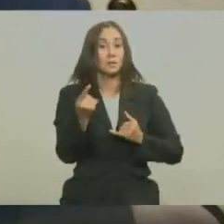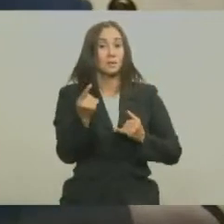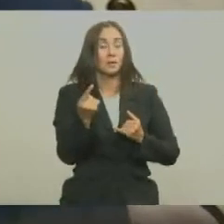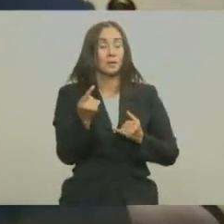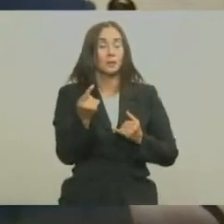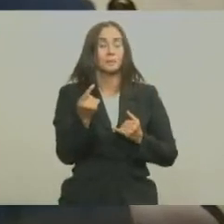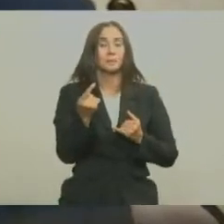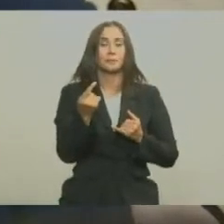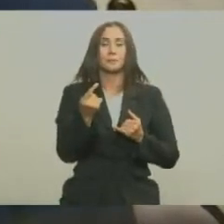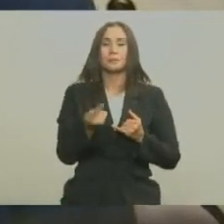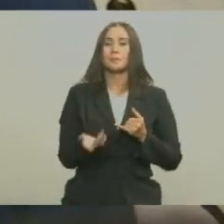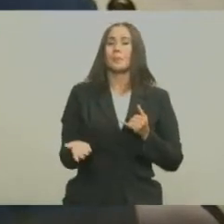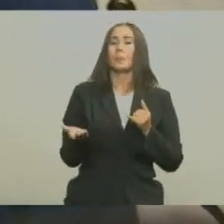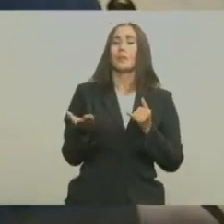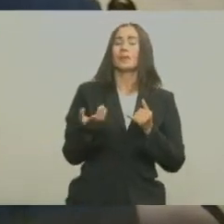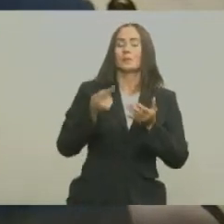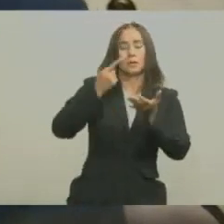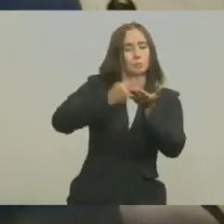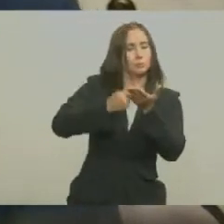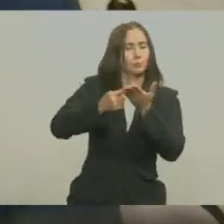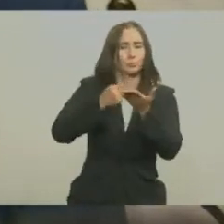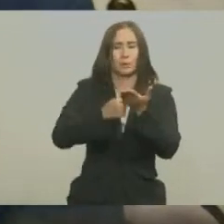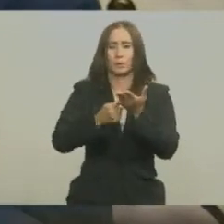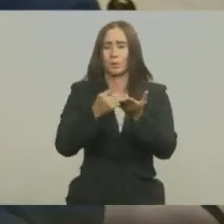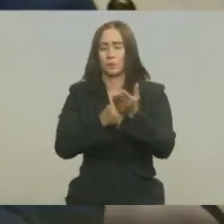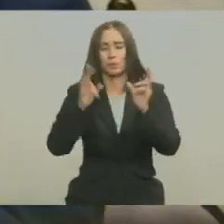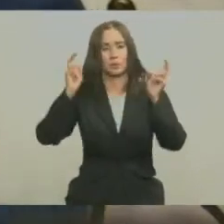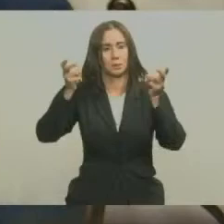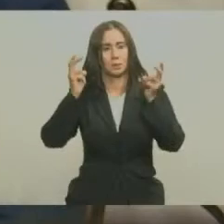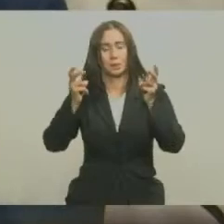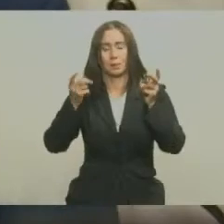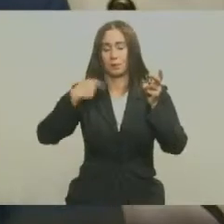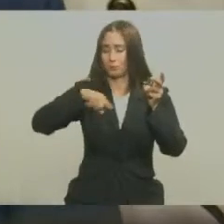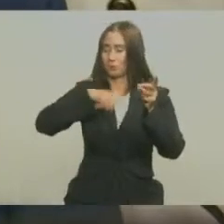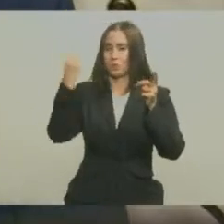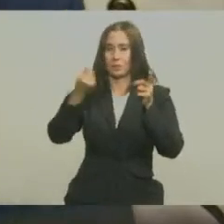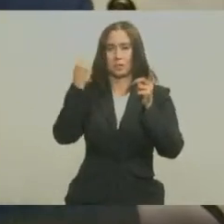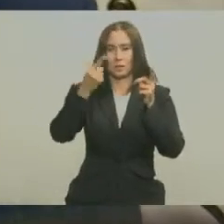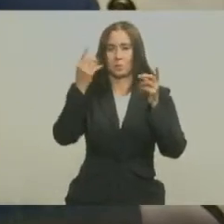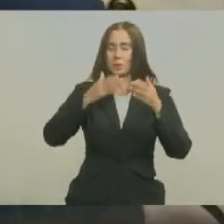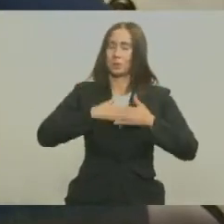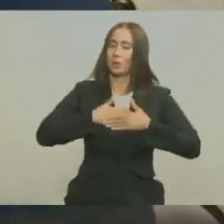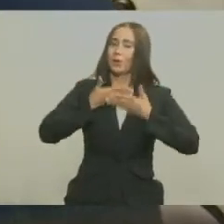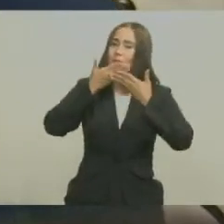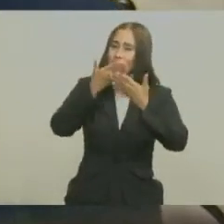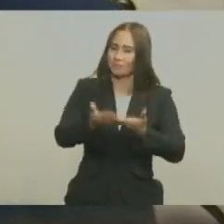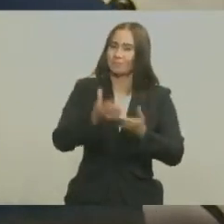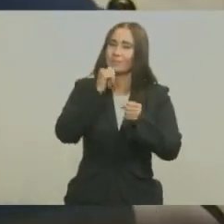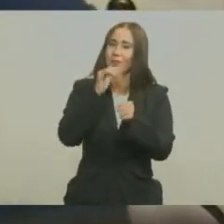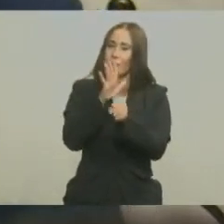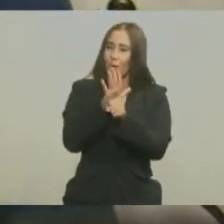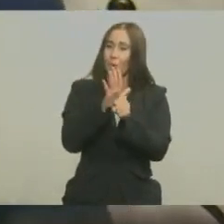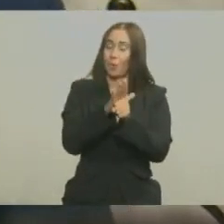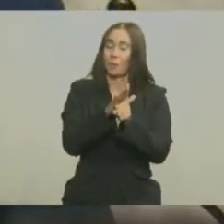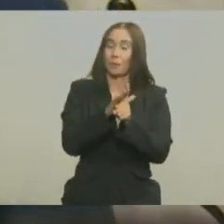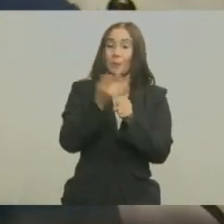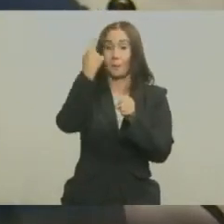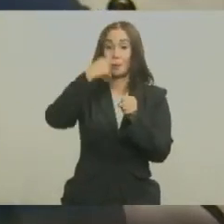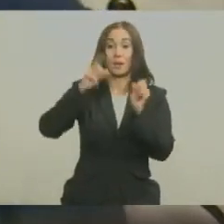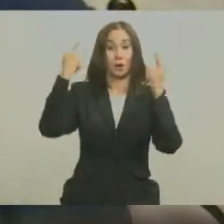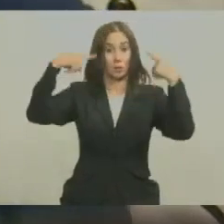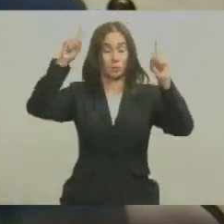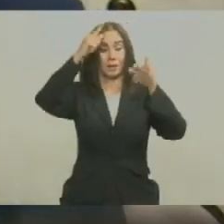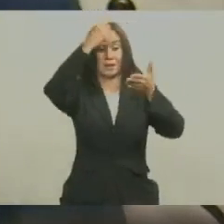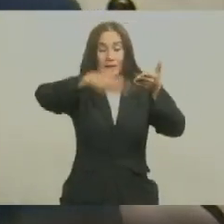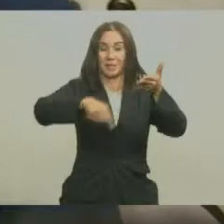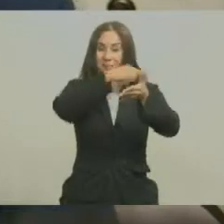que cuantas veces tengamos que discutir el tema, estaremos firmes en el compromiso de la erradicación